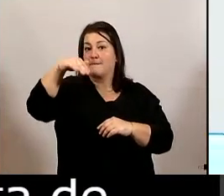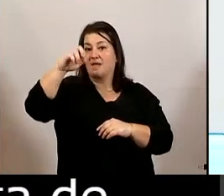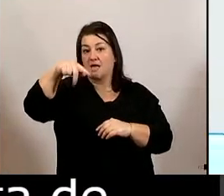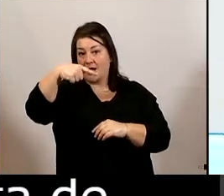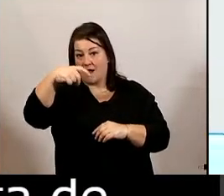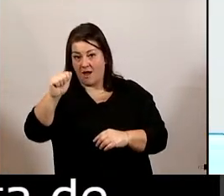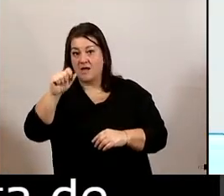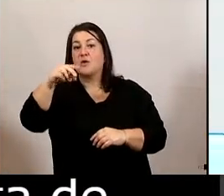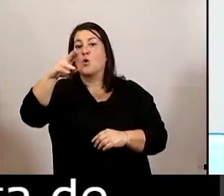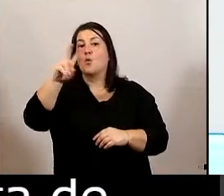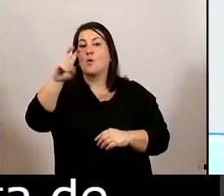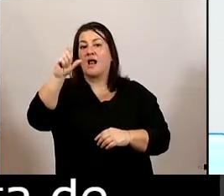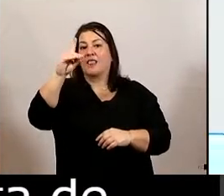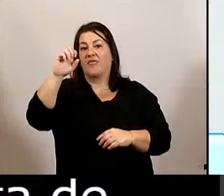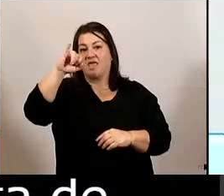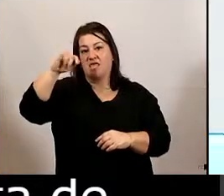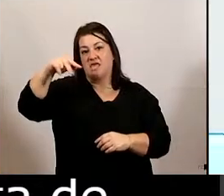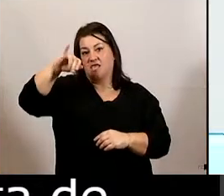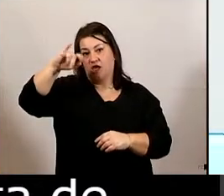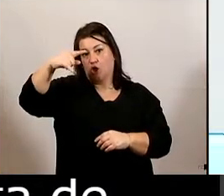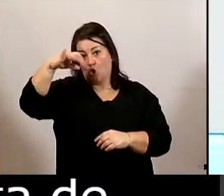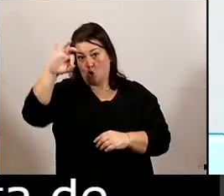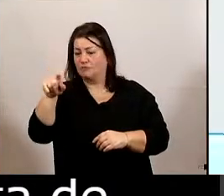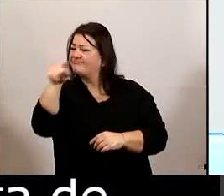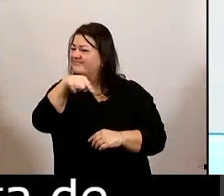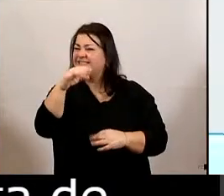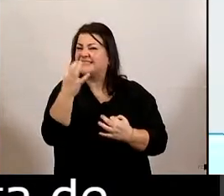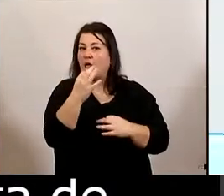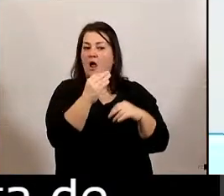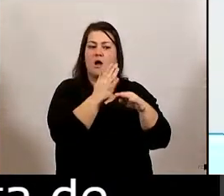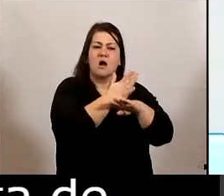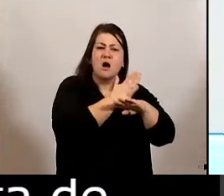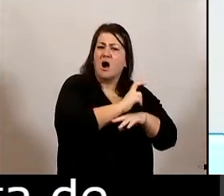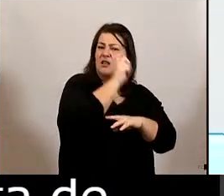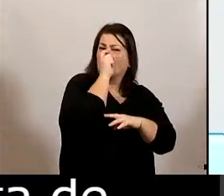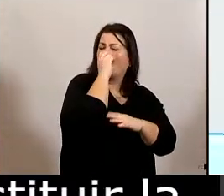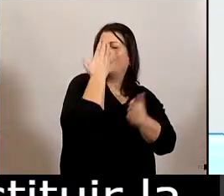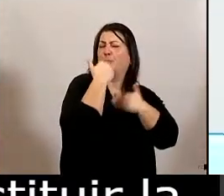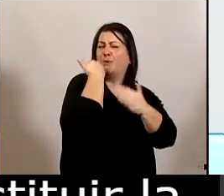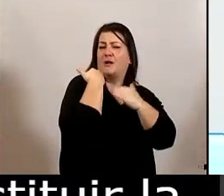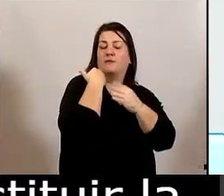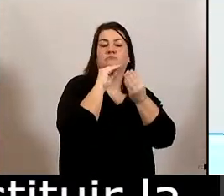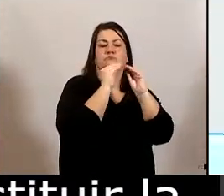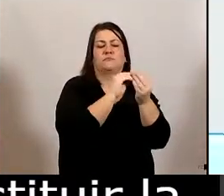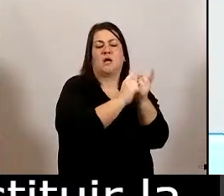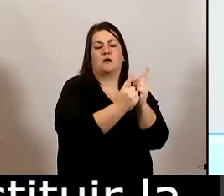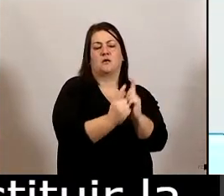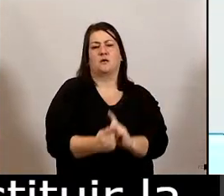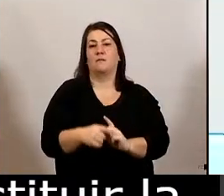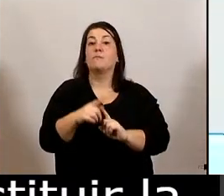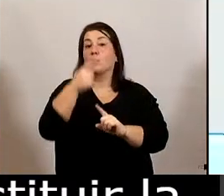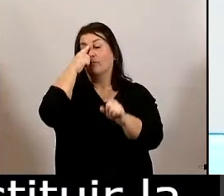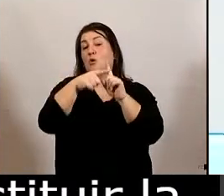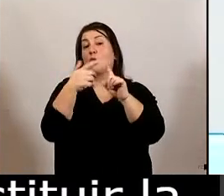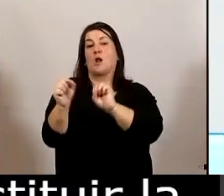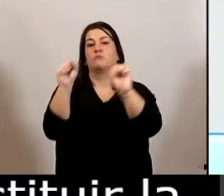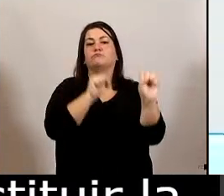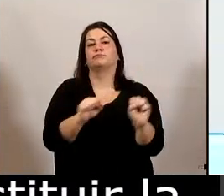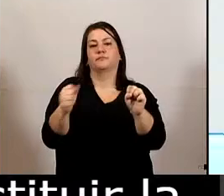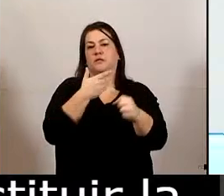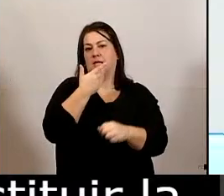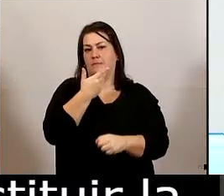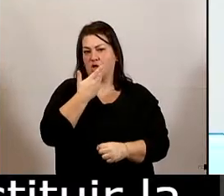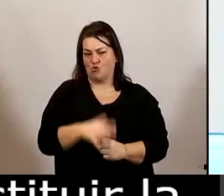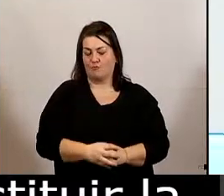Valdeíñigos. En ellos vamos a sustituir la carpintería antigua por nuevos materiales que garanticen el aislamiento térmico.